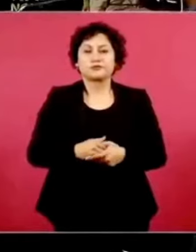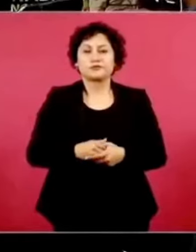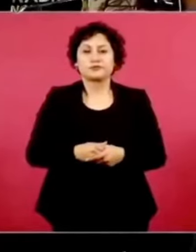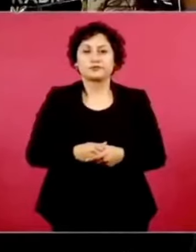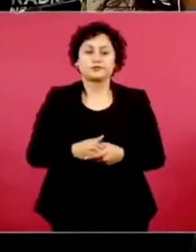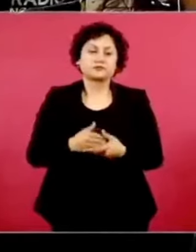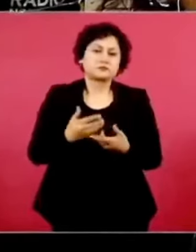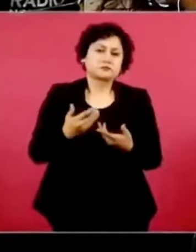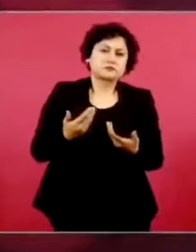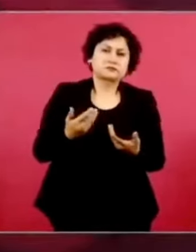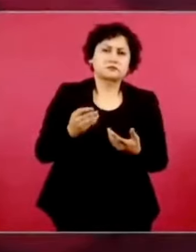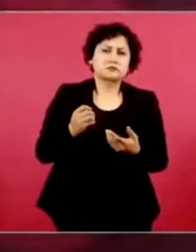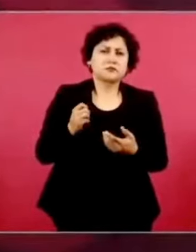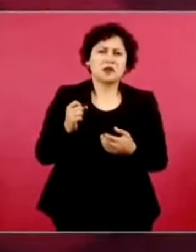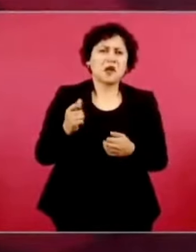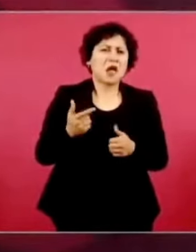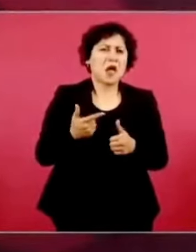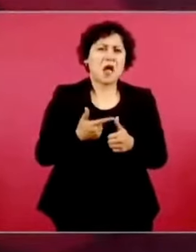pretender